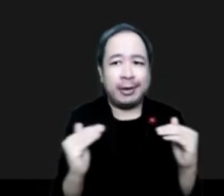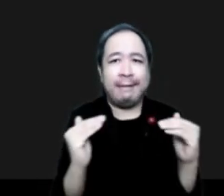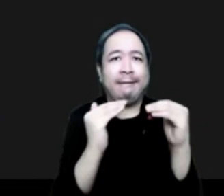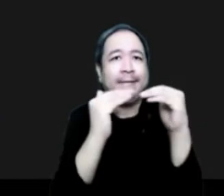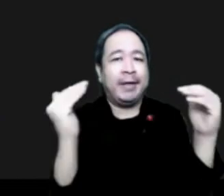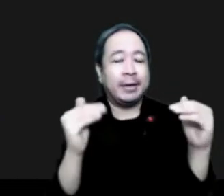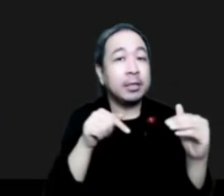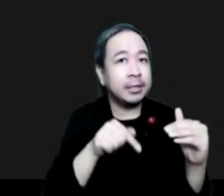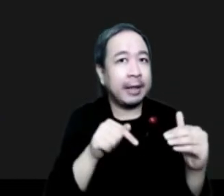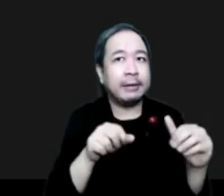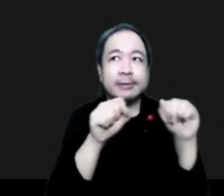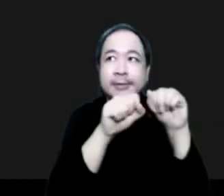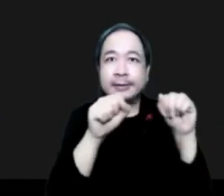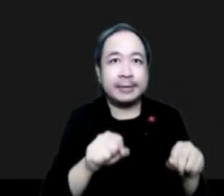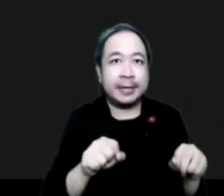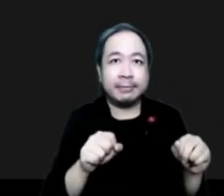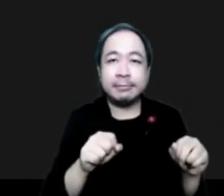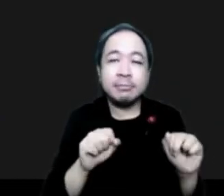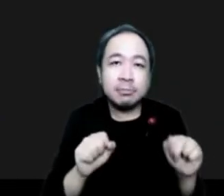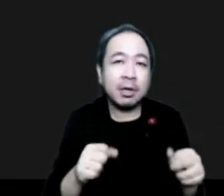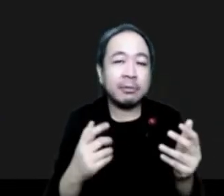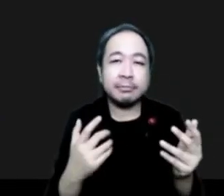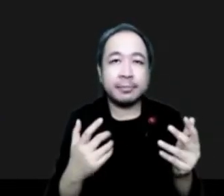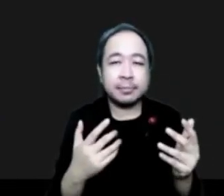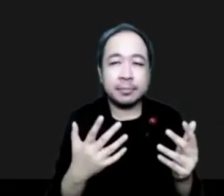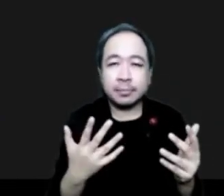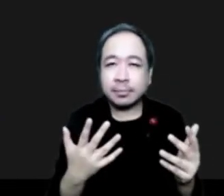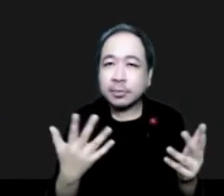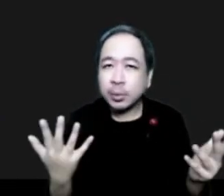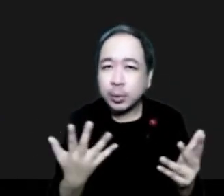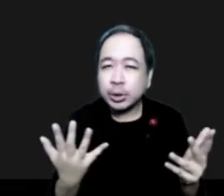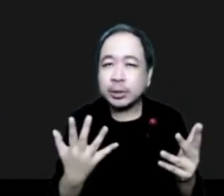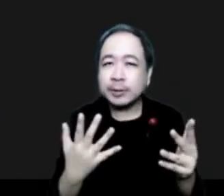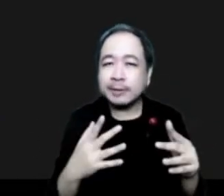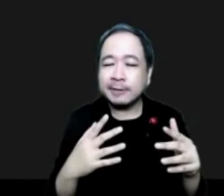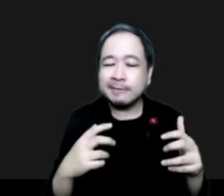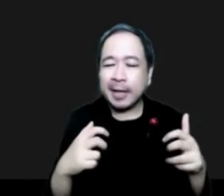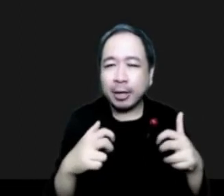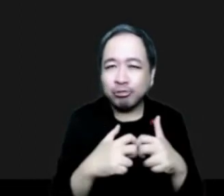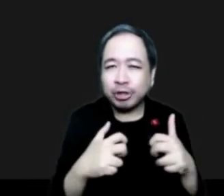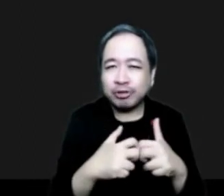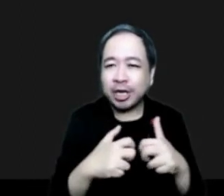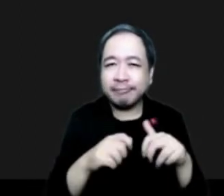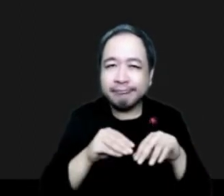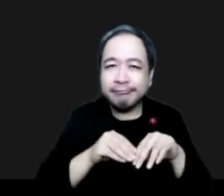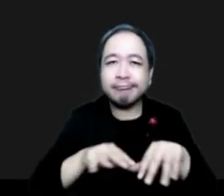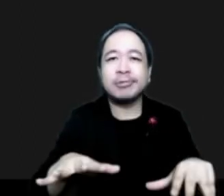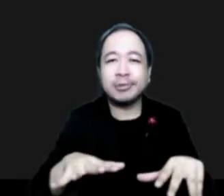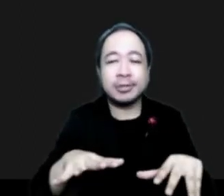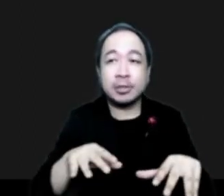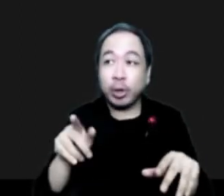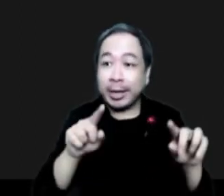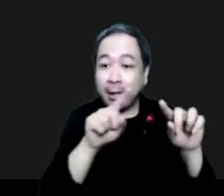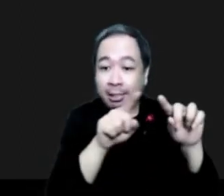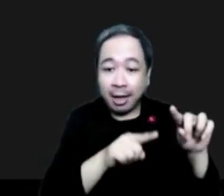son las descargas que han tenido un impacto a tierra y también las podemos observar sobre el